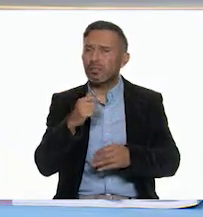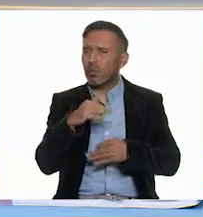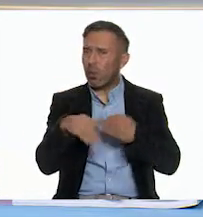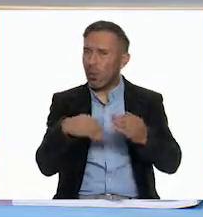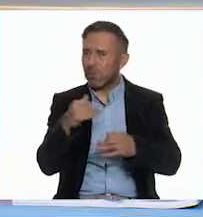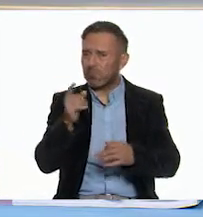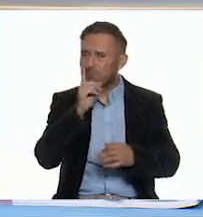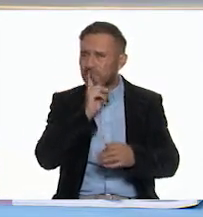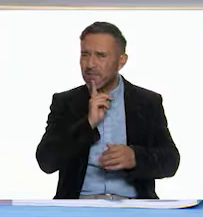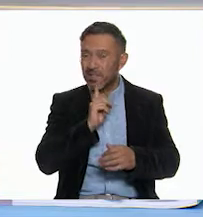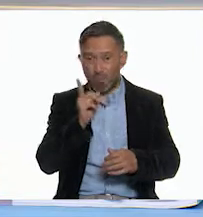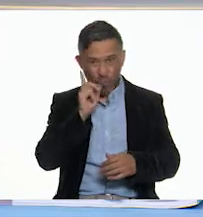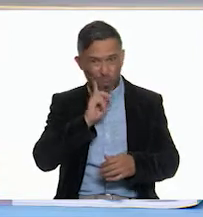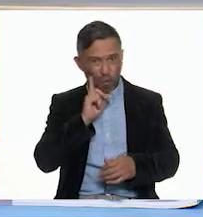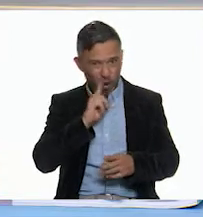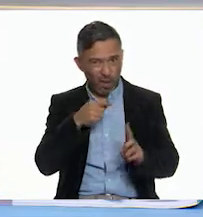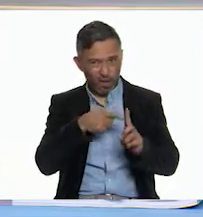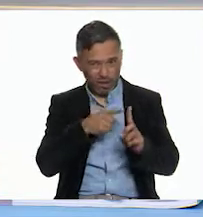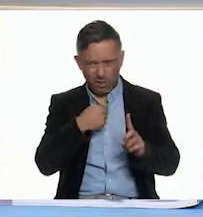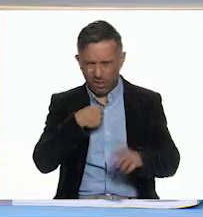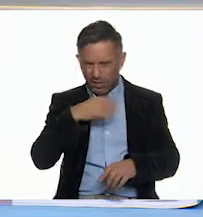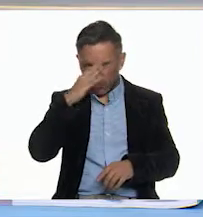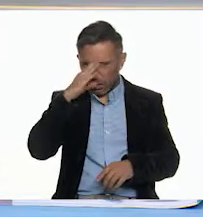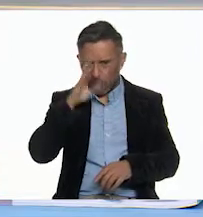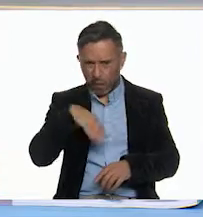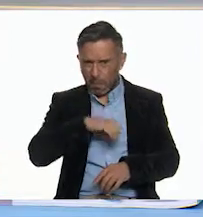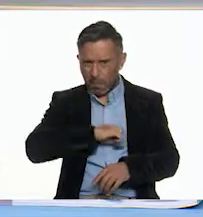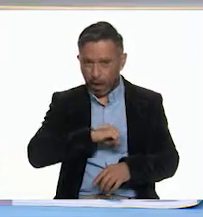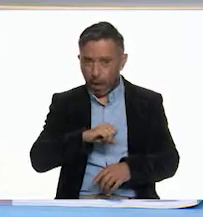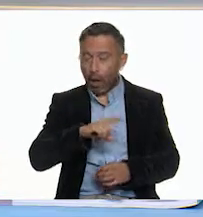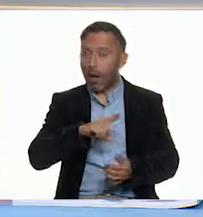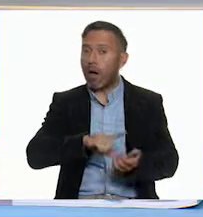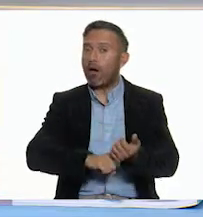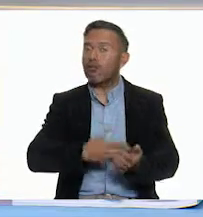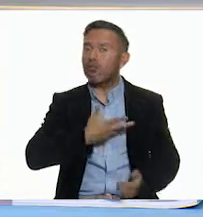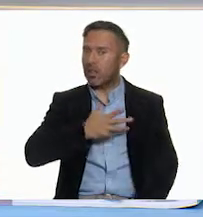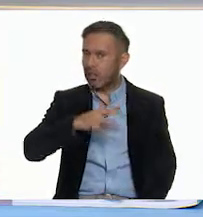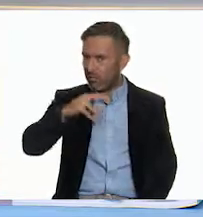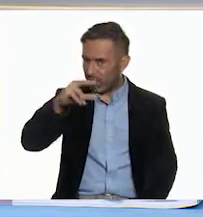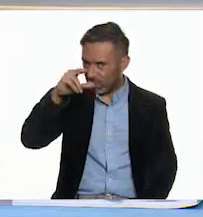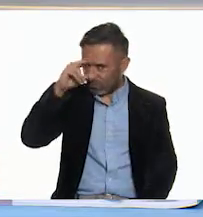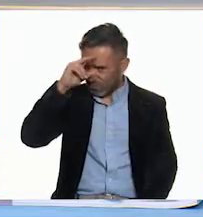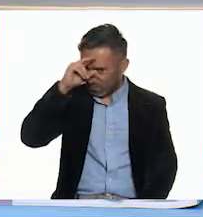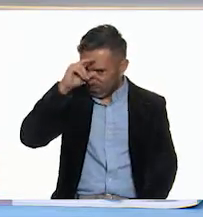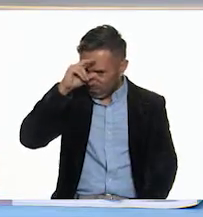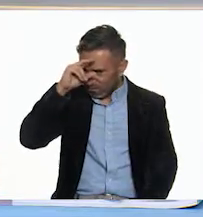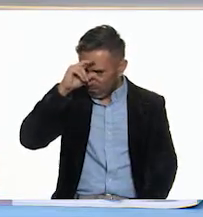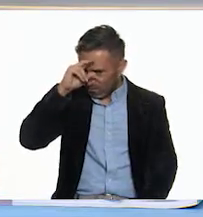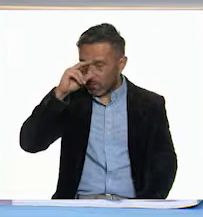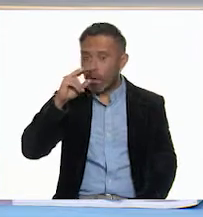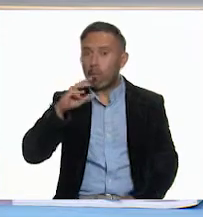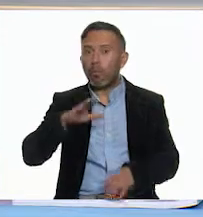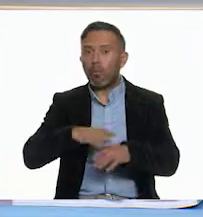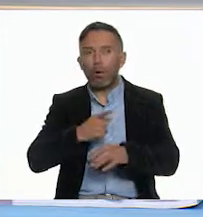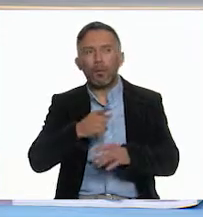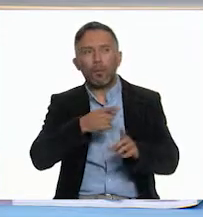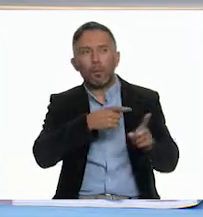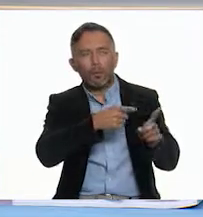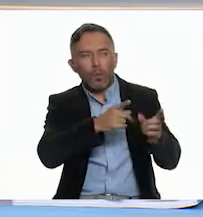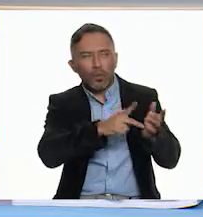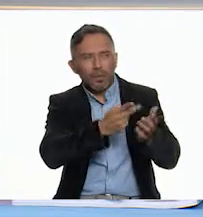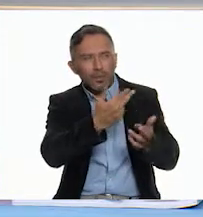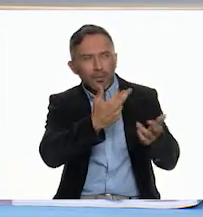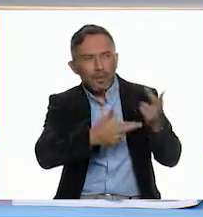señora, además de ser mala, era lista, porque supo cómo convencerlos de regresar. Y cuando